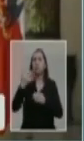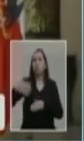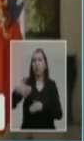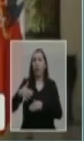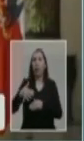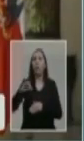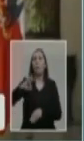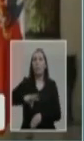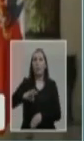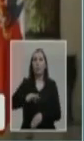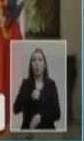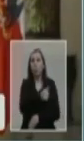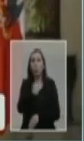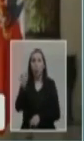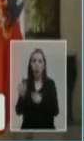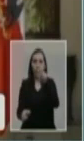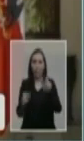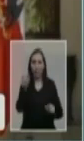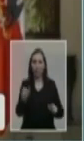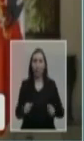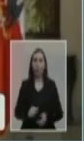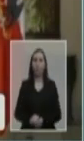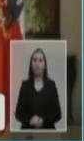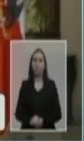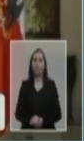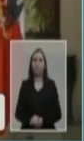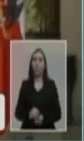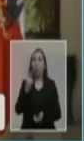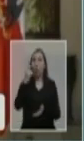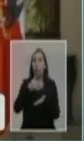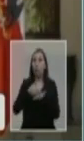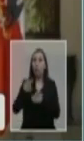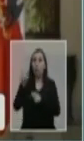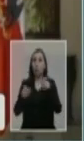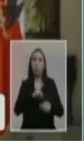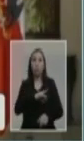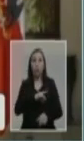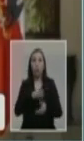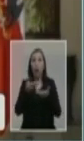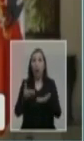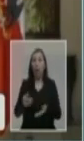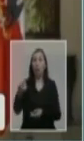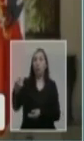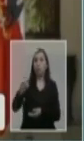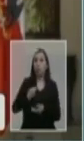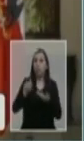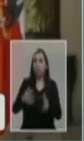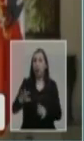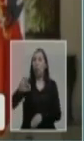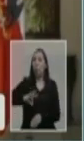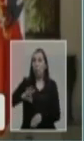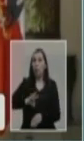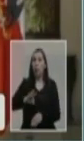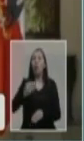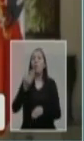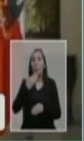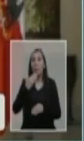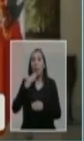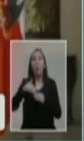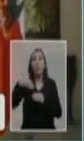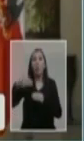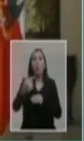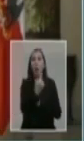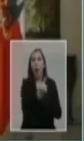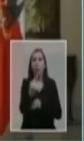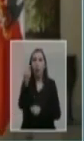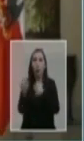Ahora, este es un proyecto todavía que busca, obtiene como objetivo, entiendo yo, tratar de darle esa